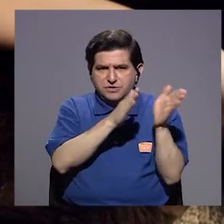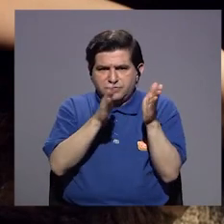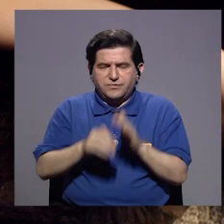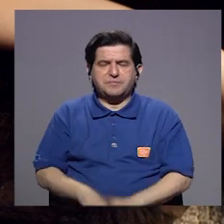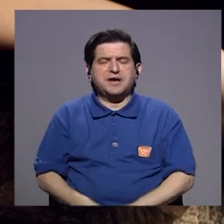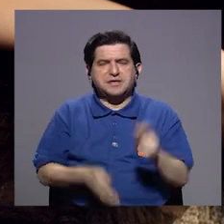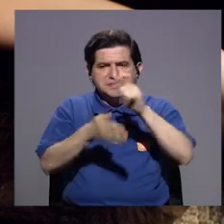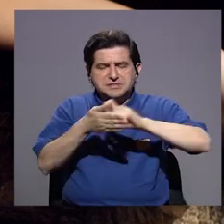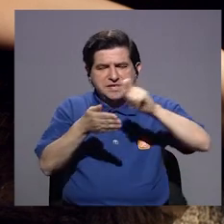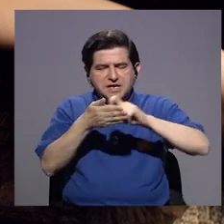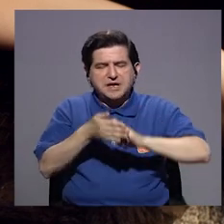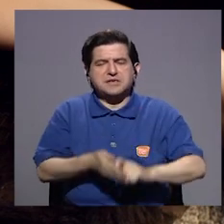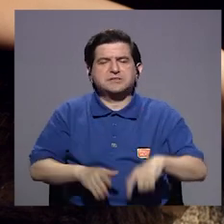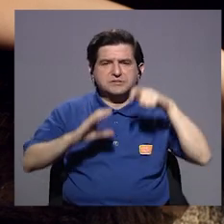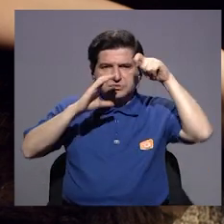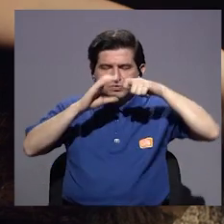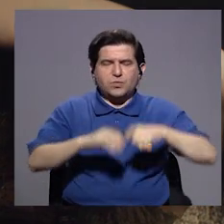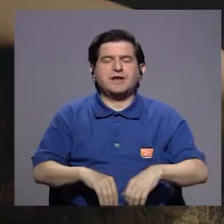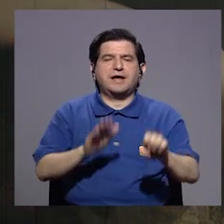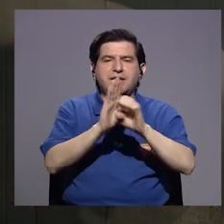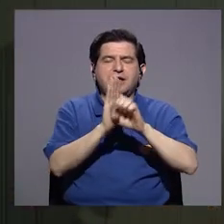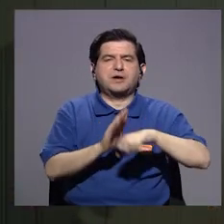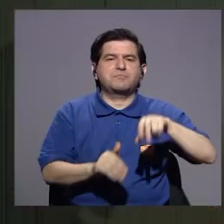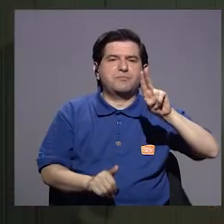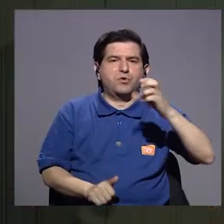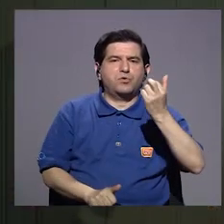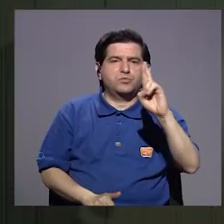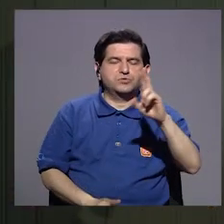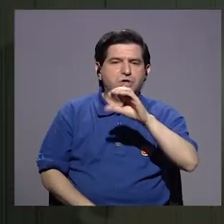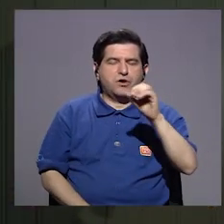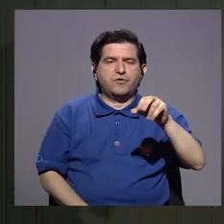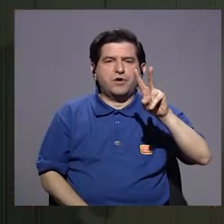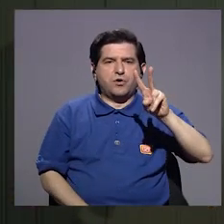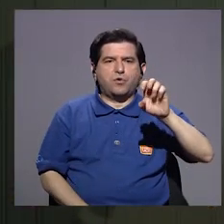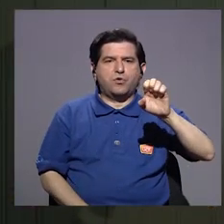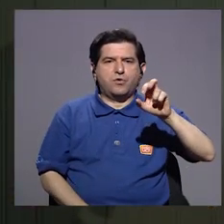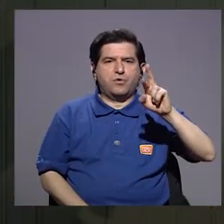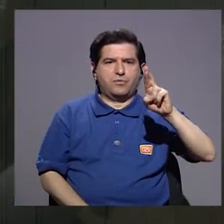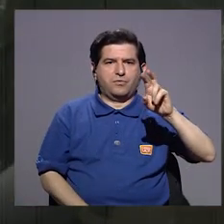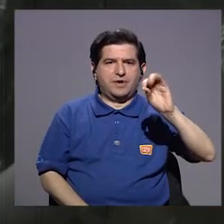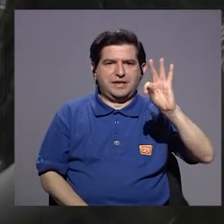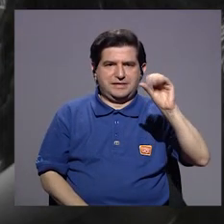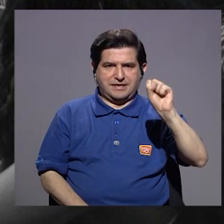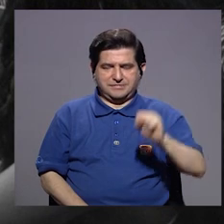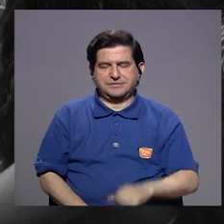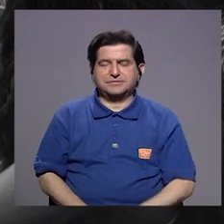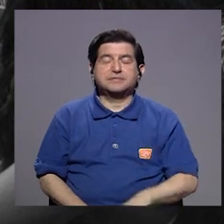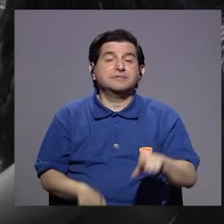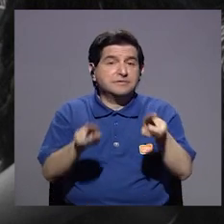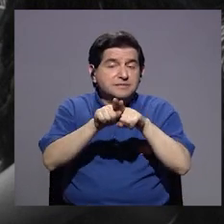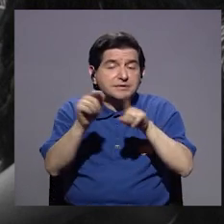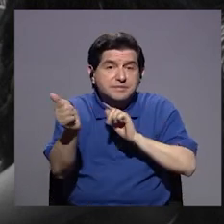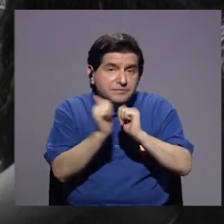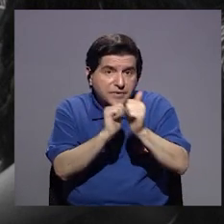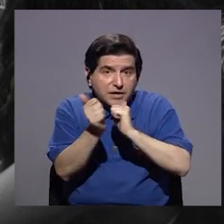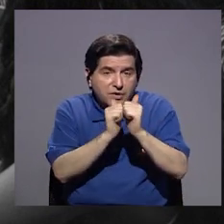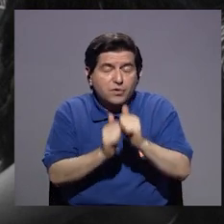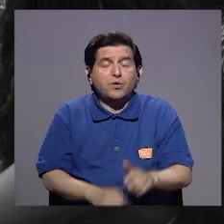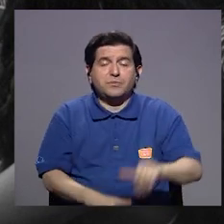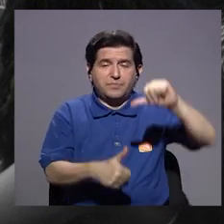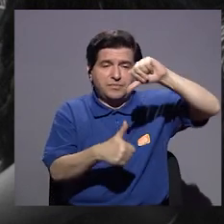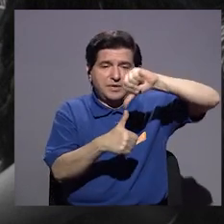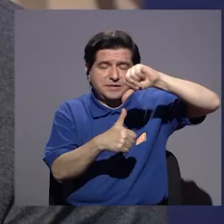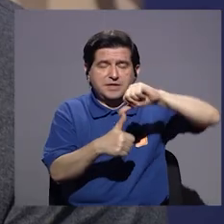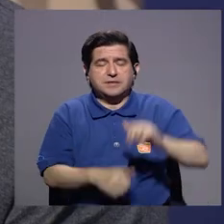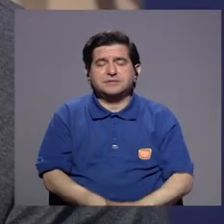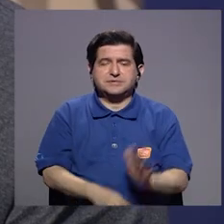de cine, como la UCR, la Veritas, la ULACID, el CETAF en el Parque La Libertad. También está la competencia centroamericana